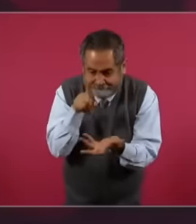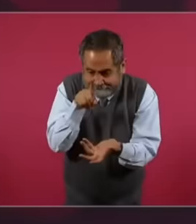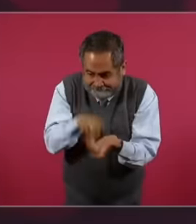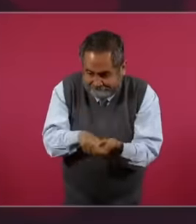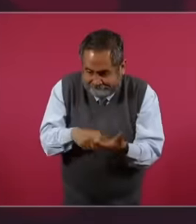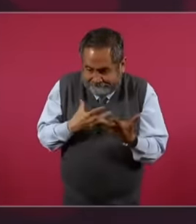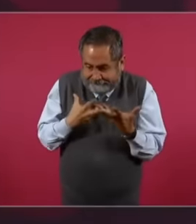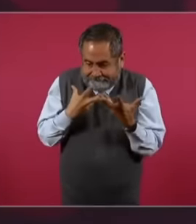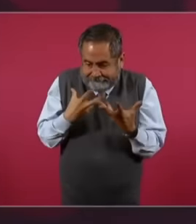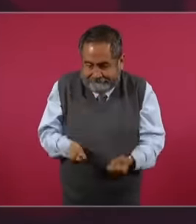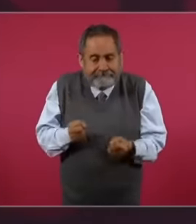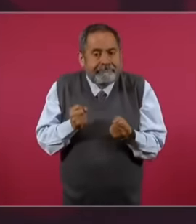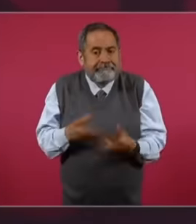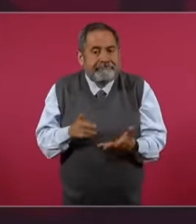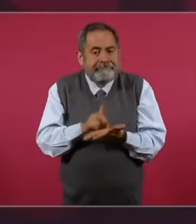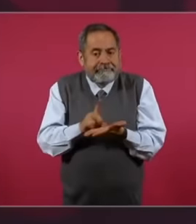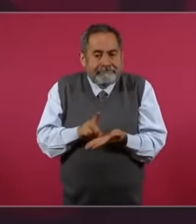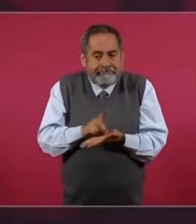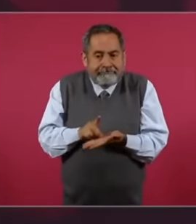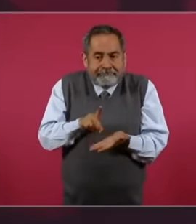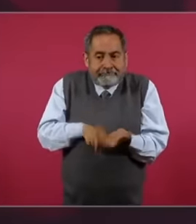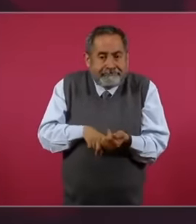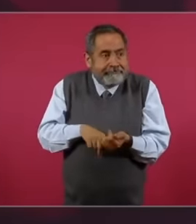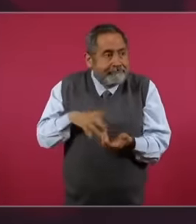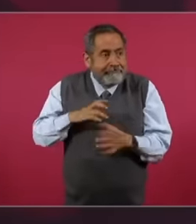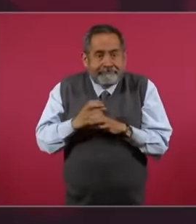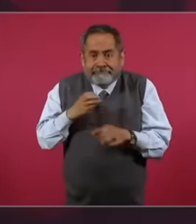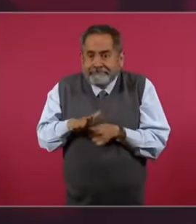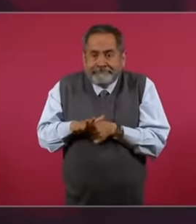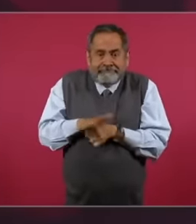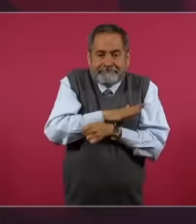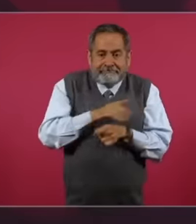se encuentran que